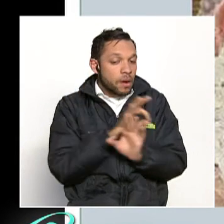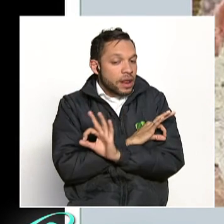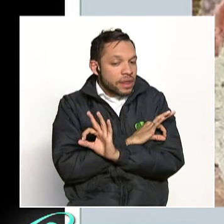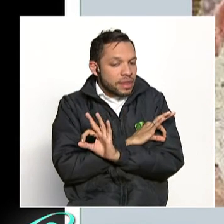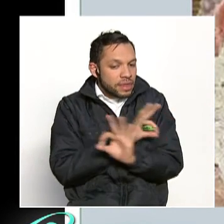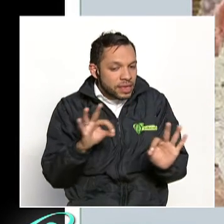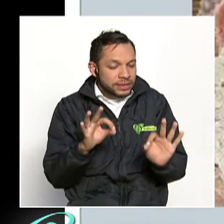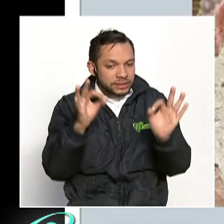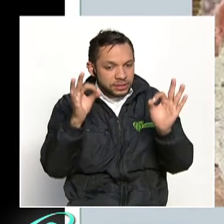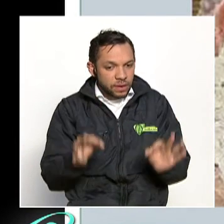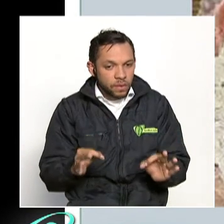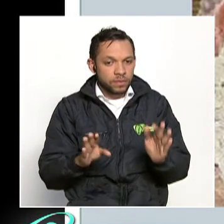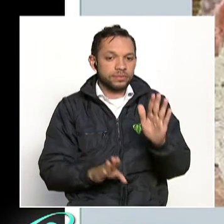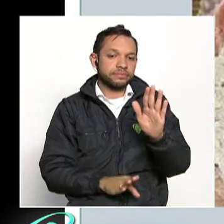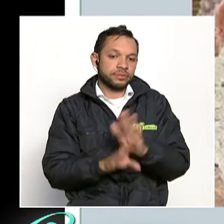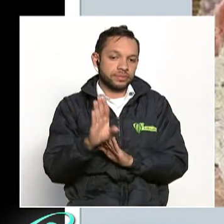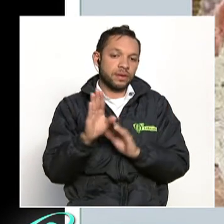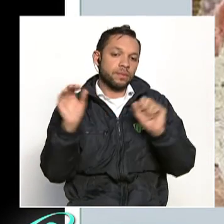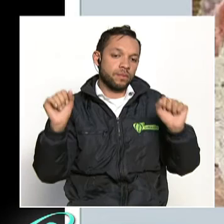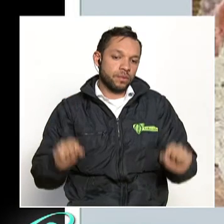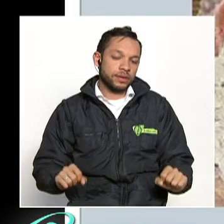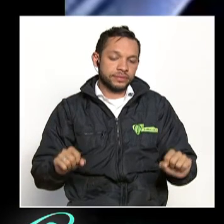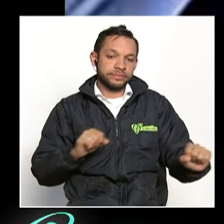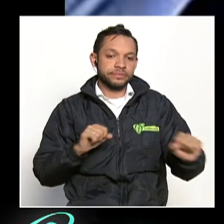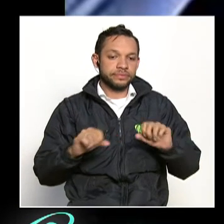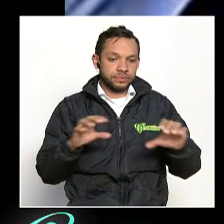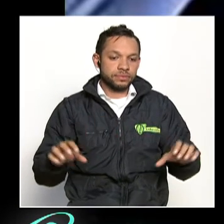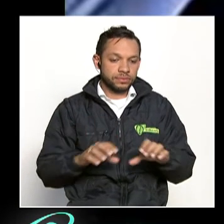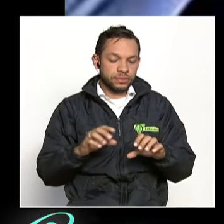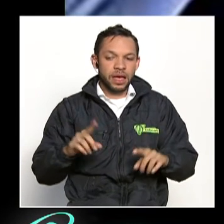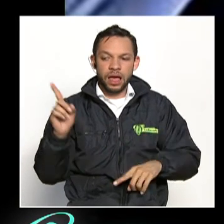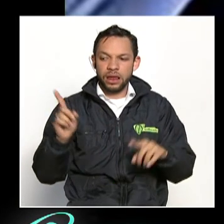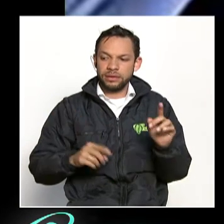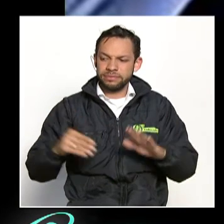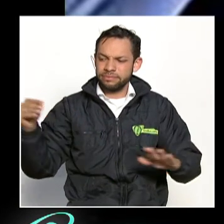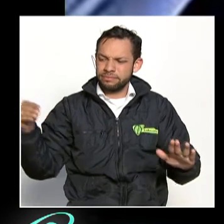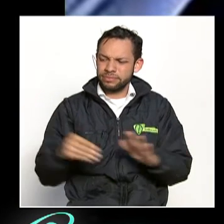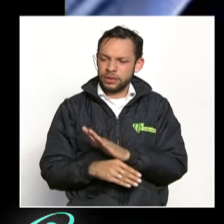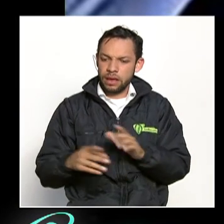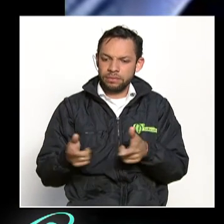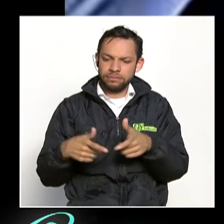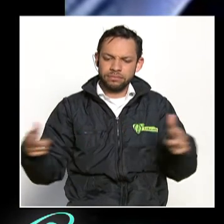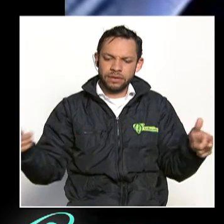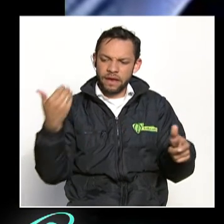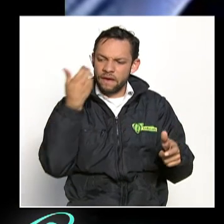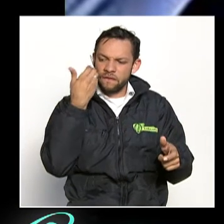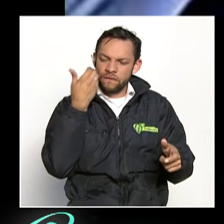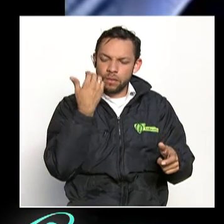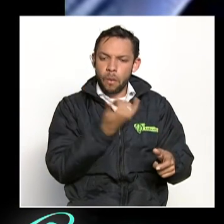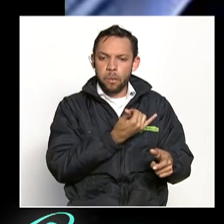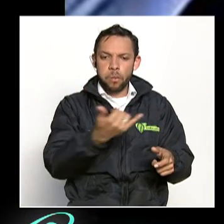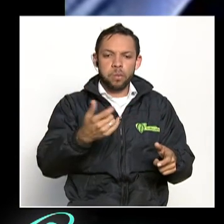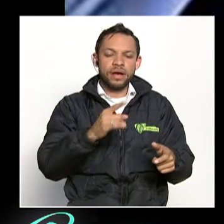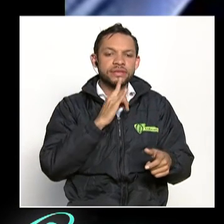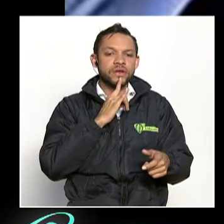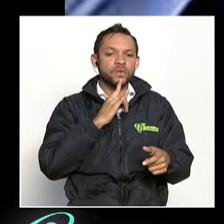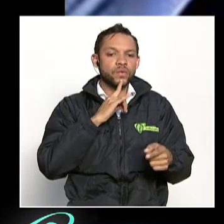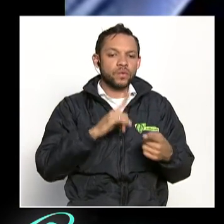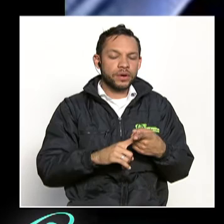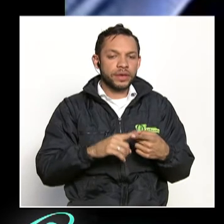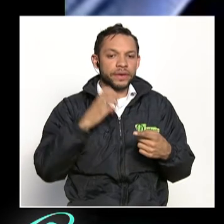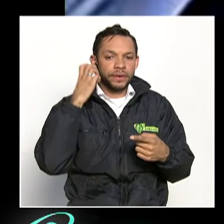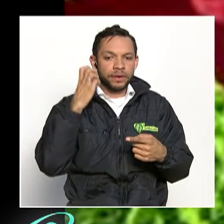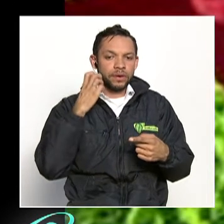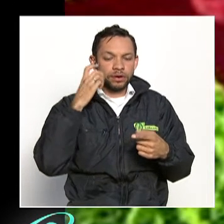la carga de enfermedad que hay en el mundo actualmente, que tiene colapsados los sistemas de salud. Los sistemas de salud en todo el mundo, en Estados Unidos, en Europa, en Colombia,